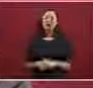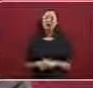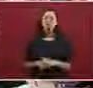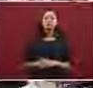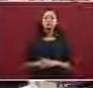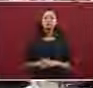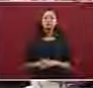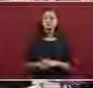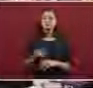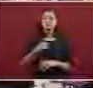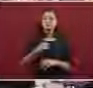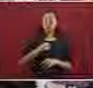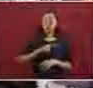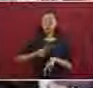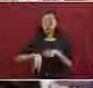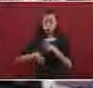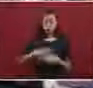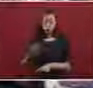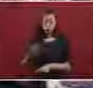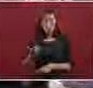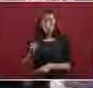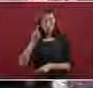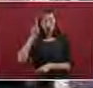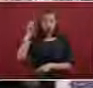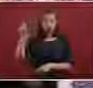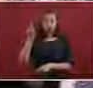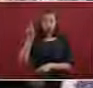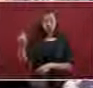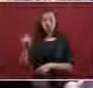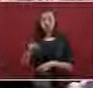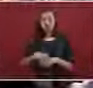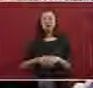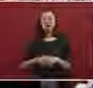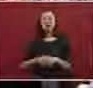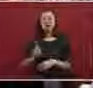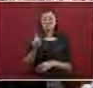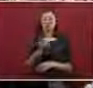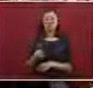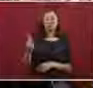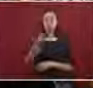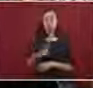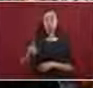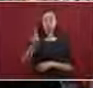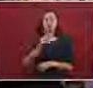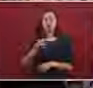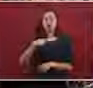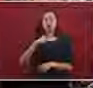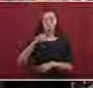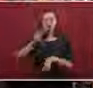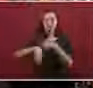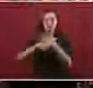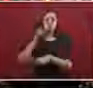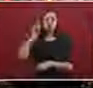Yo voy a estar, por cierto, allá. El domingo voy a Soto La Marina